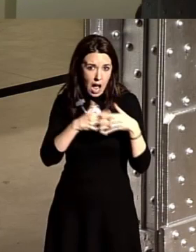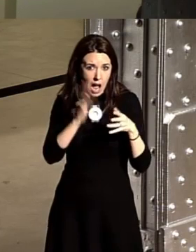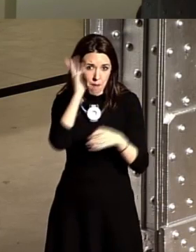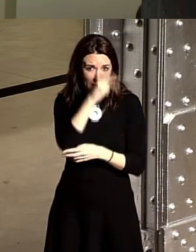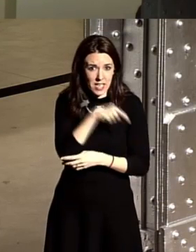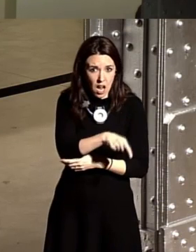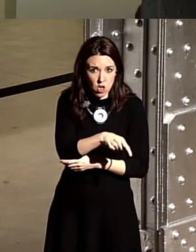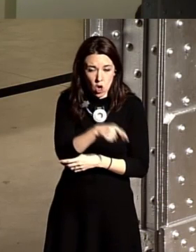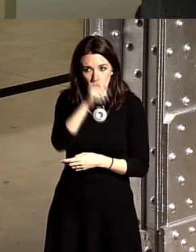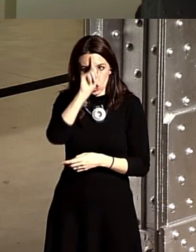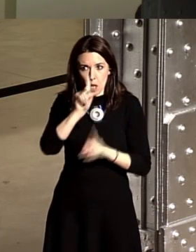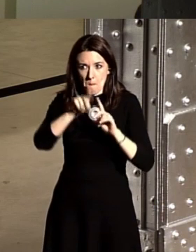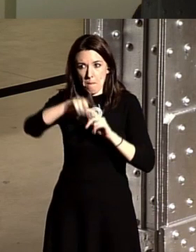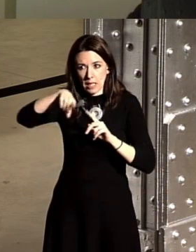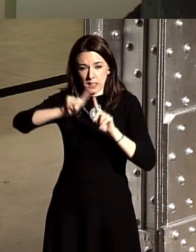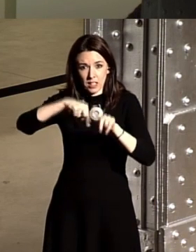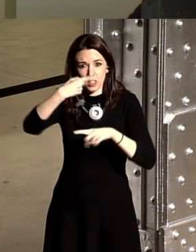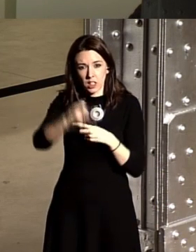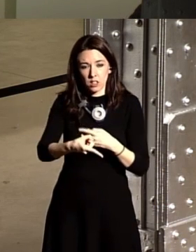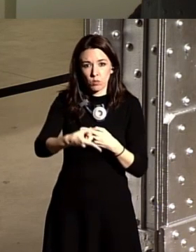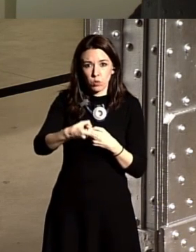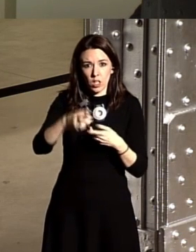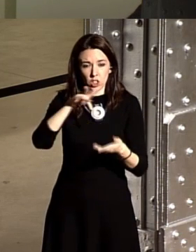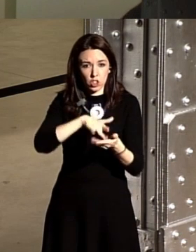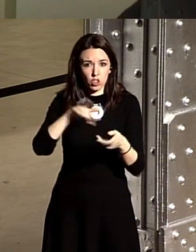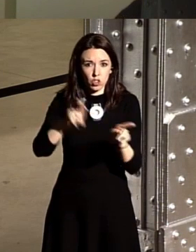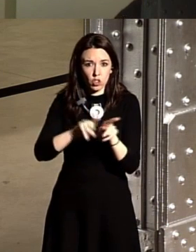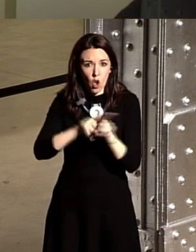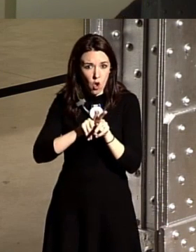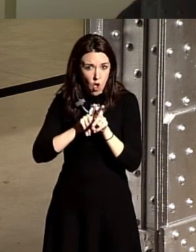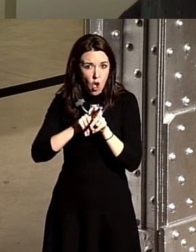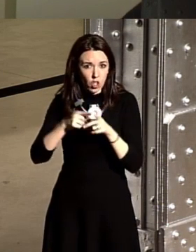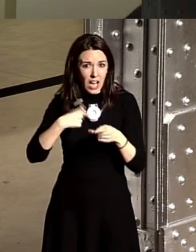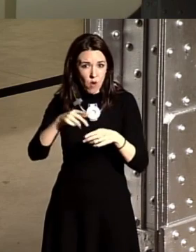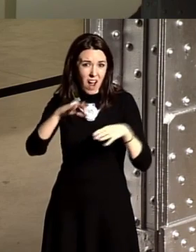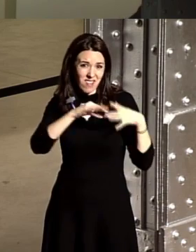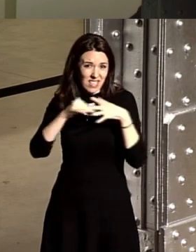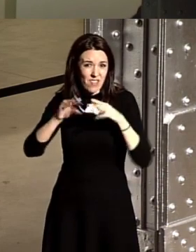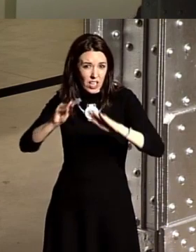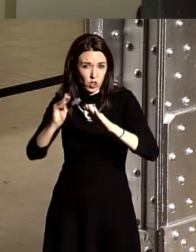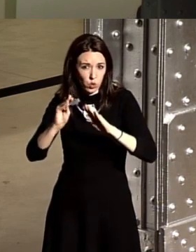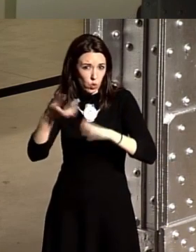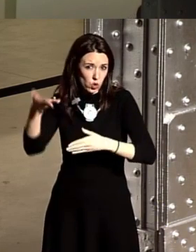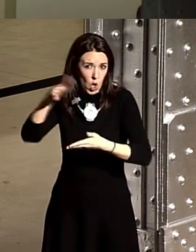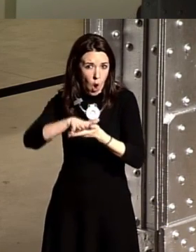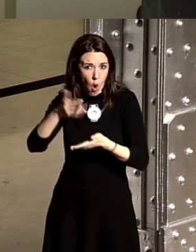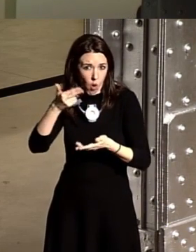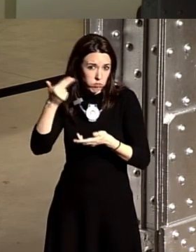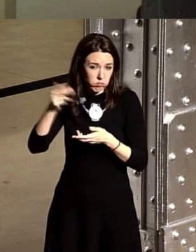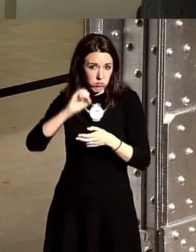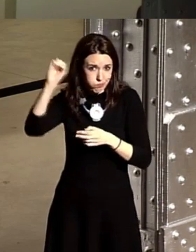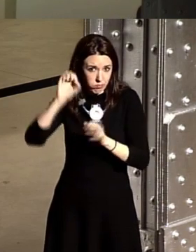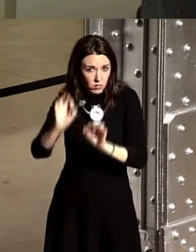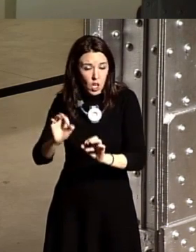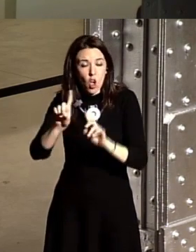sé cuántos meses después de que cayó Saddam Hussein. Entonces yo como periodista,